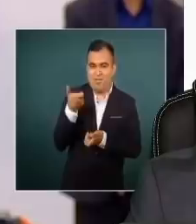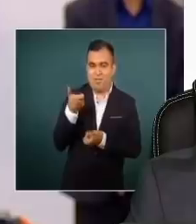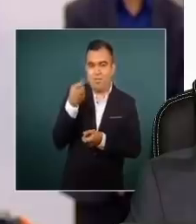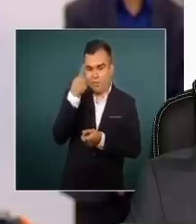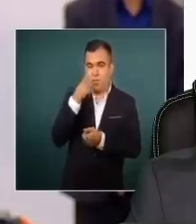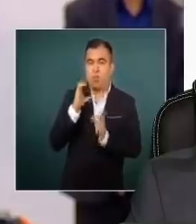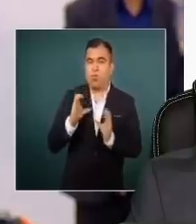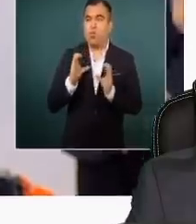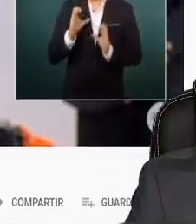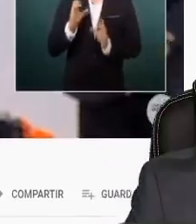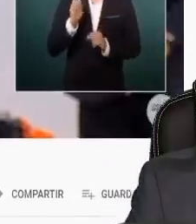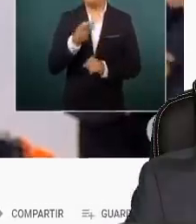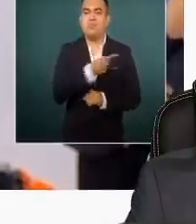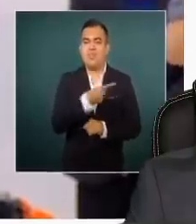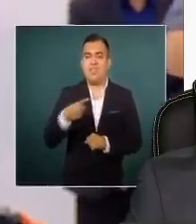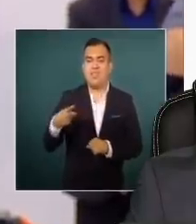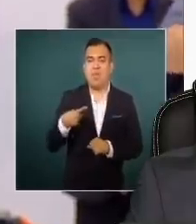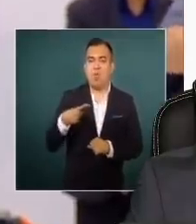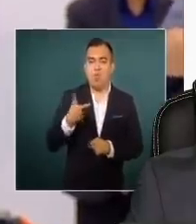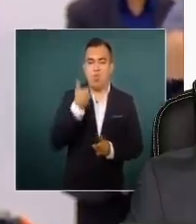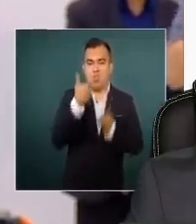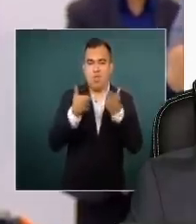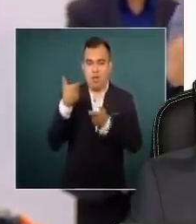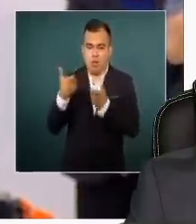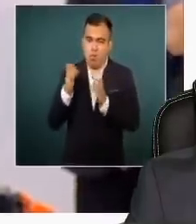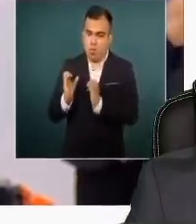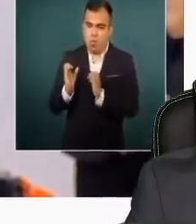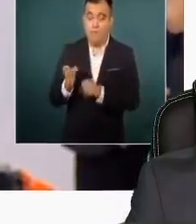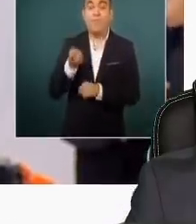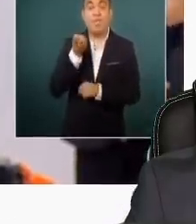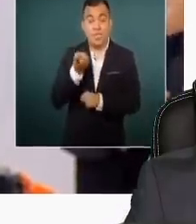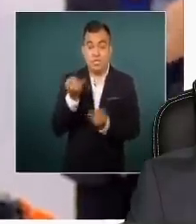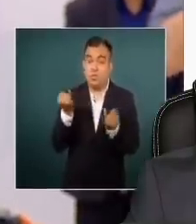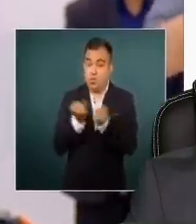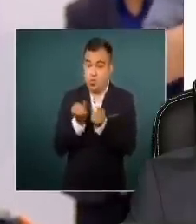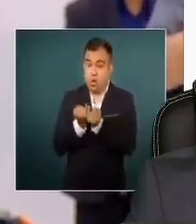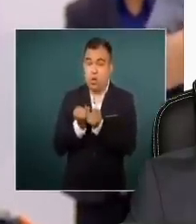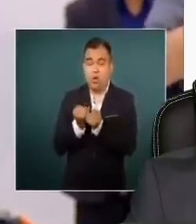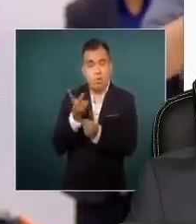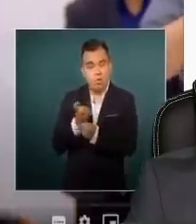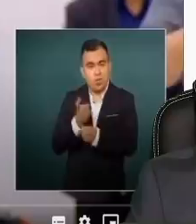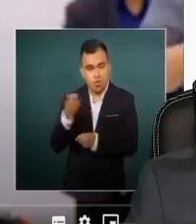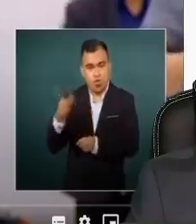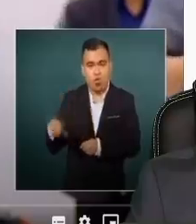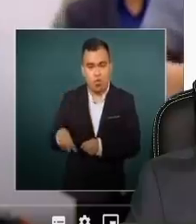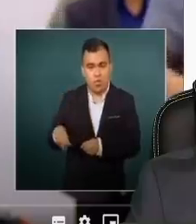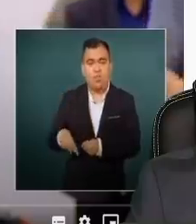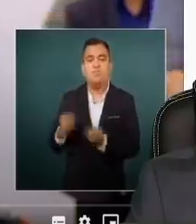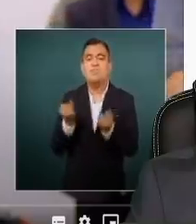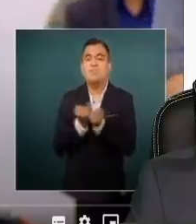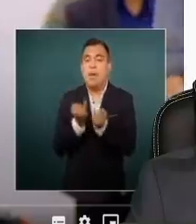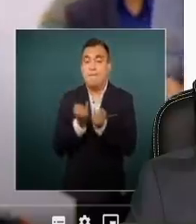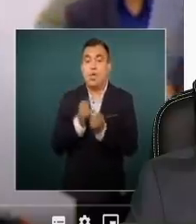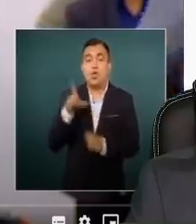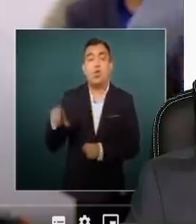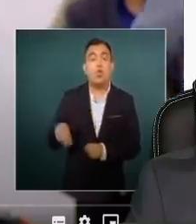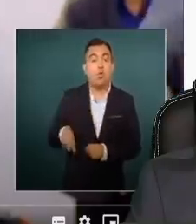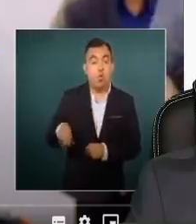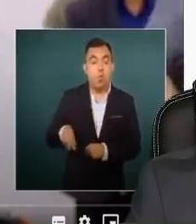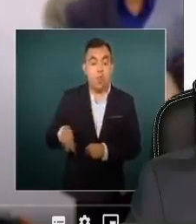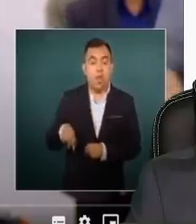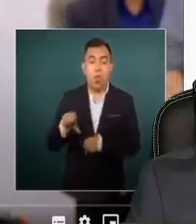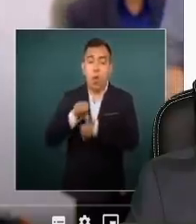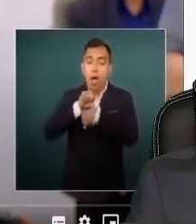la deuda pública de los estados en este mismo sentido invitó a los gobernadores asimismo el gobernador